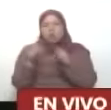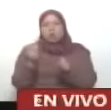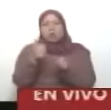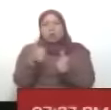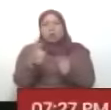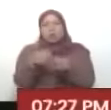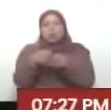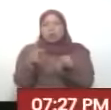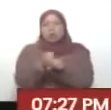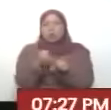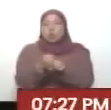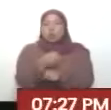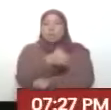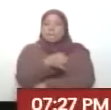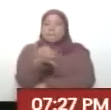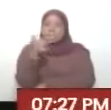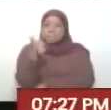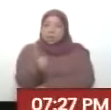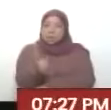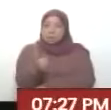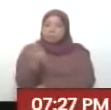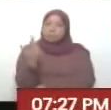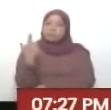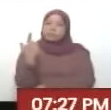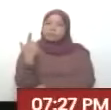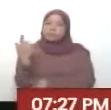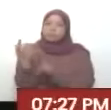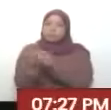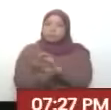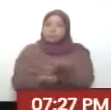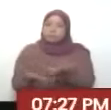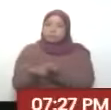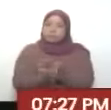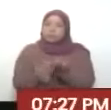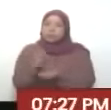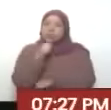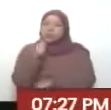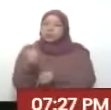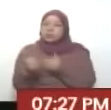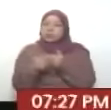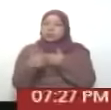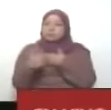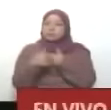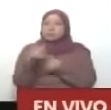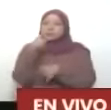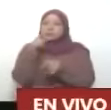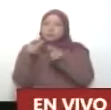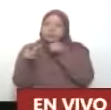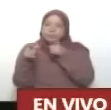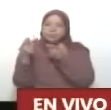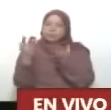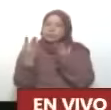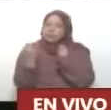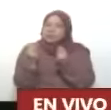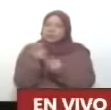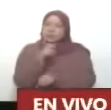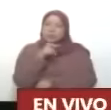saliera bien, porque había muchas conspiraciones y mucha maldad contra el referéndum, mucha,